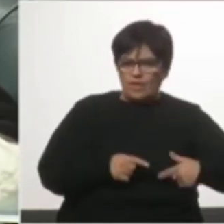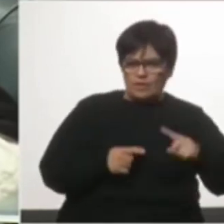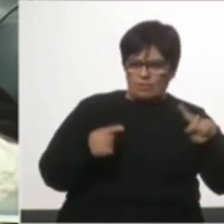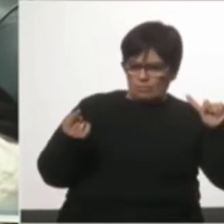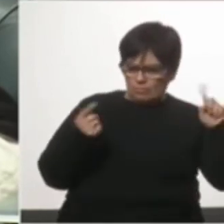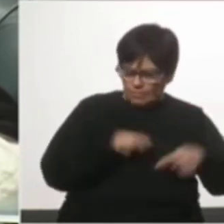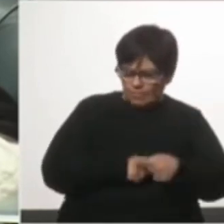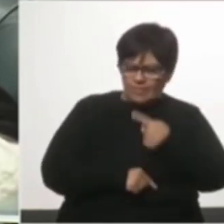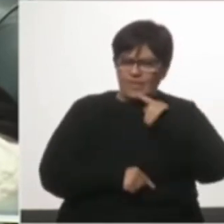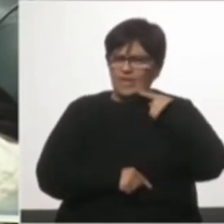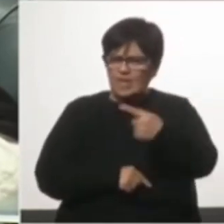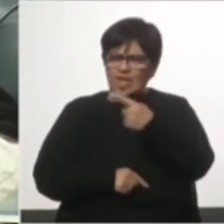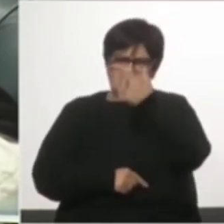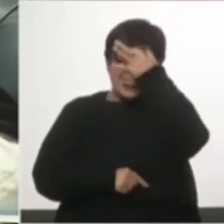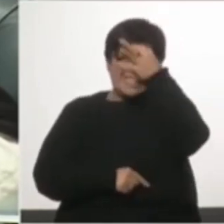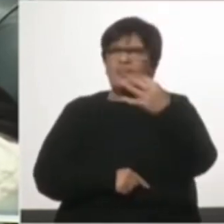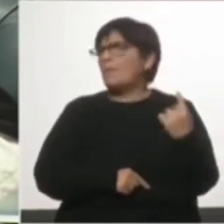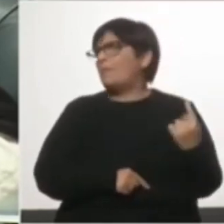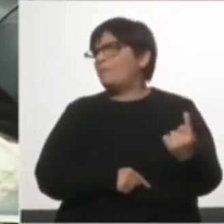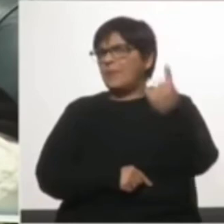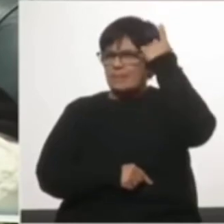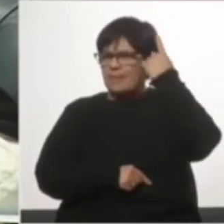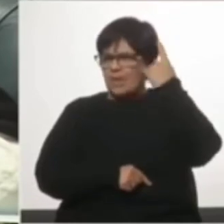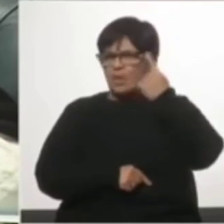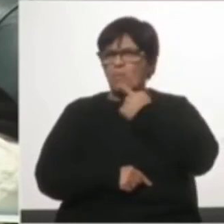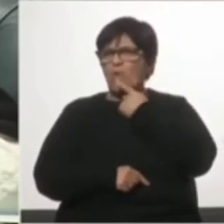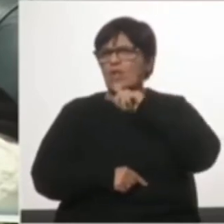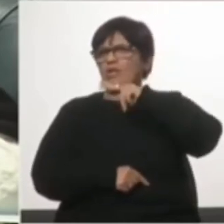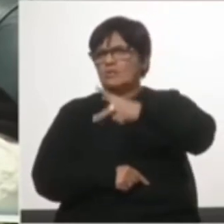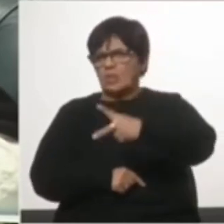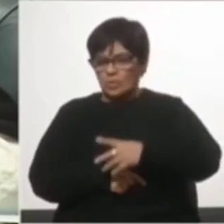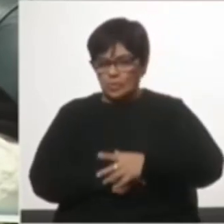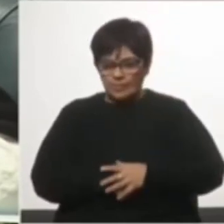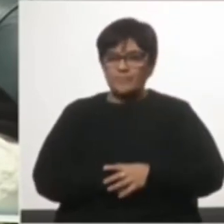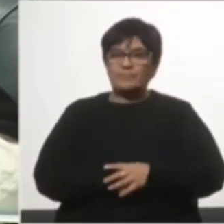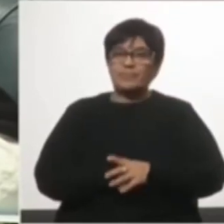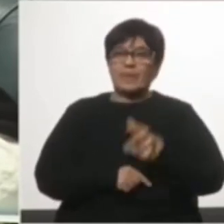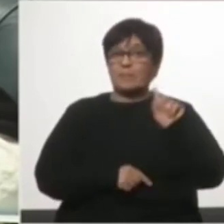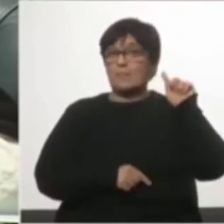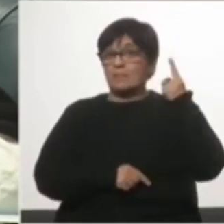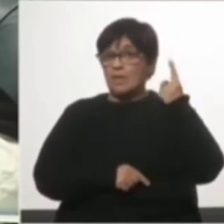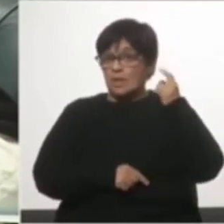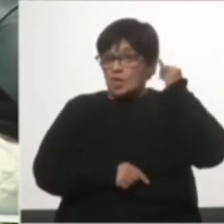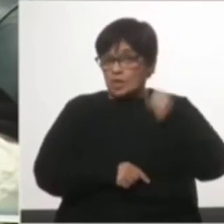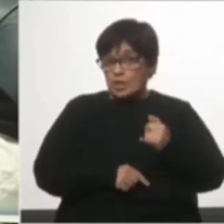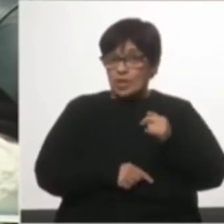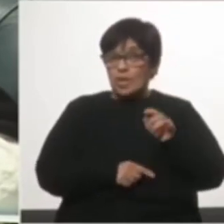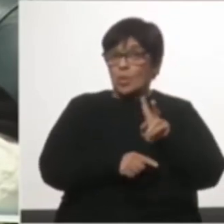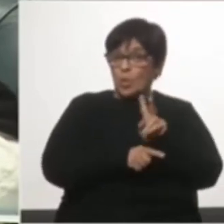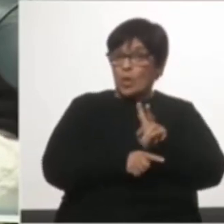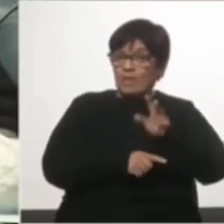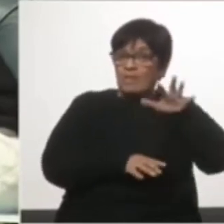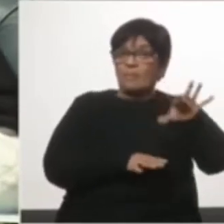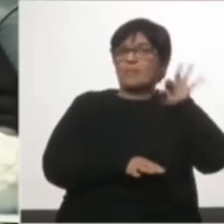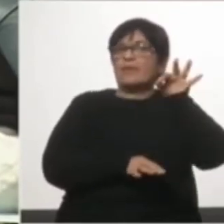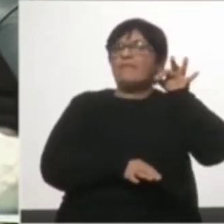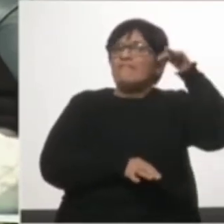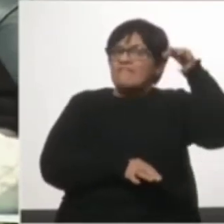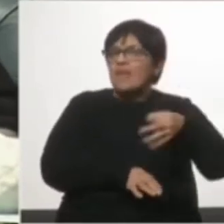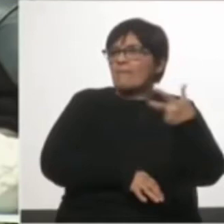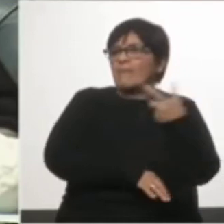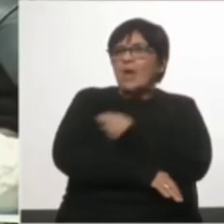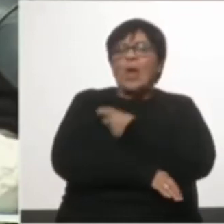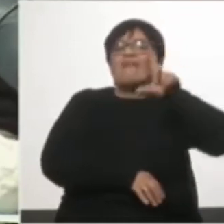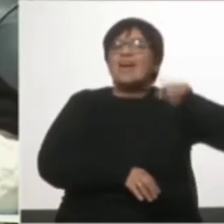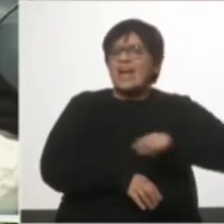era lo científico por encima de lo político y priorizar ante todo la seguridad de la vacuna escogida. No la más